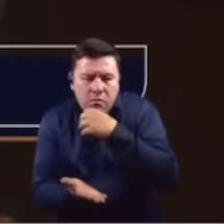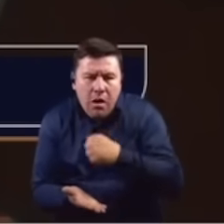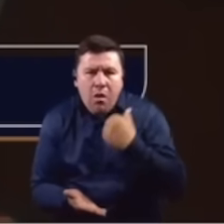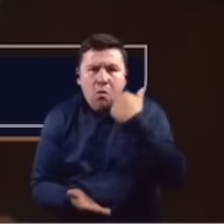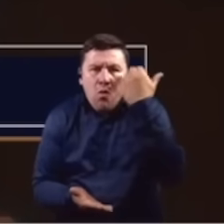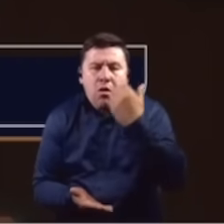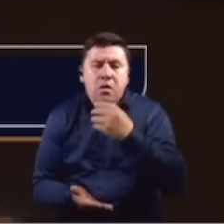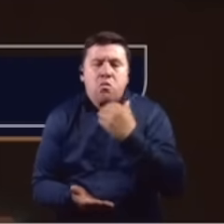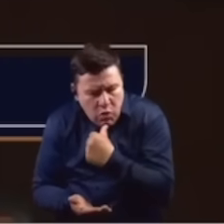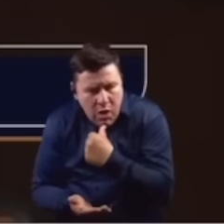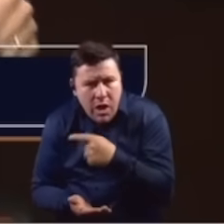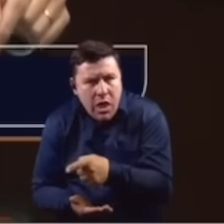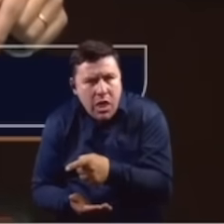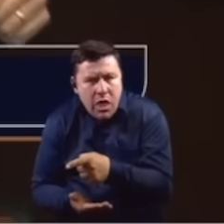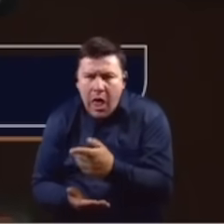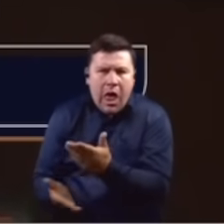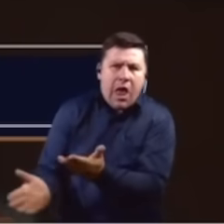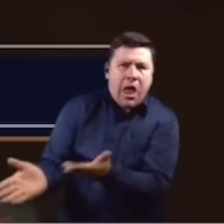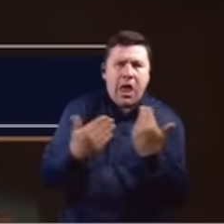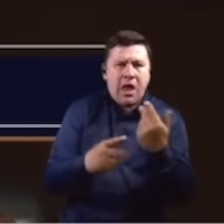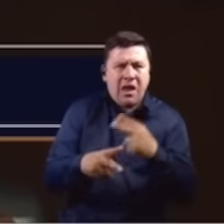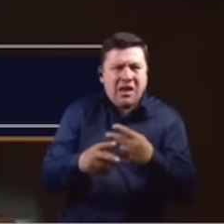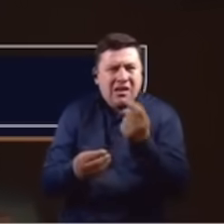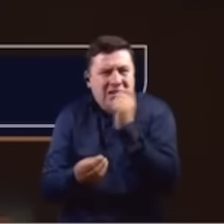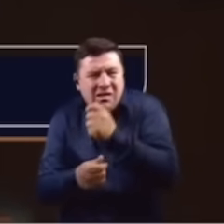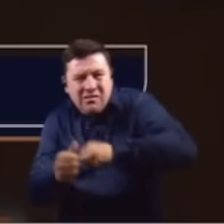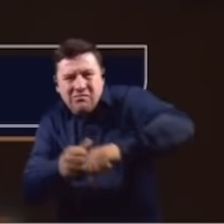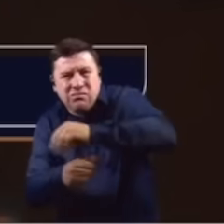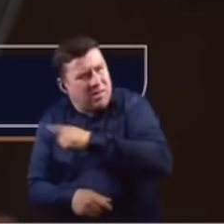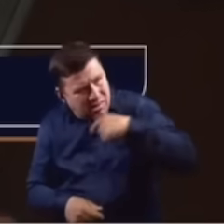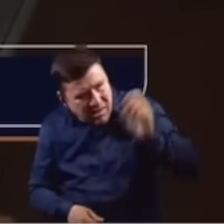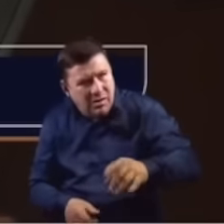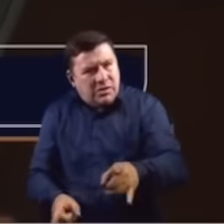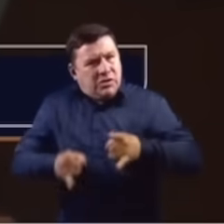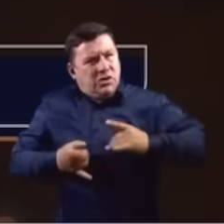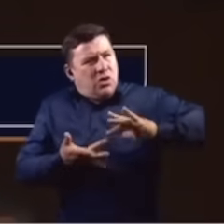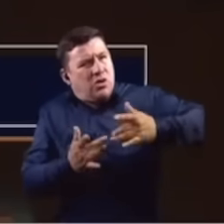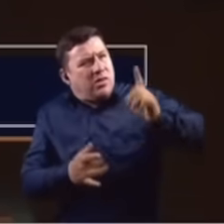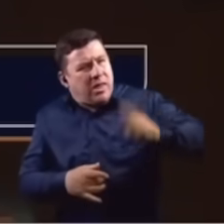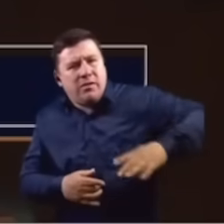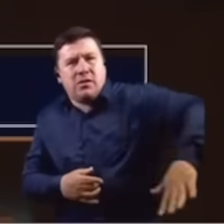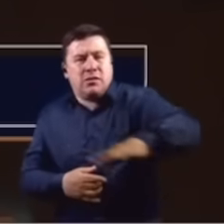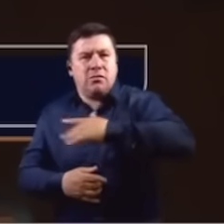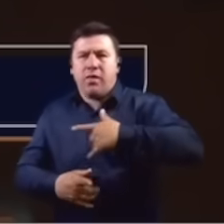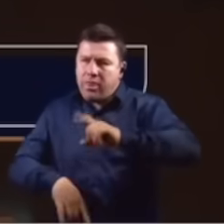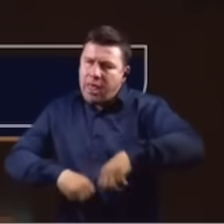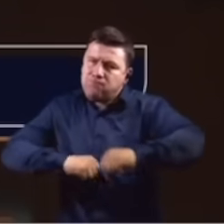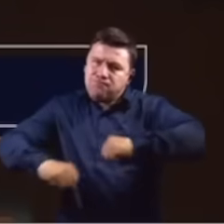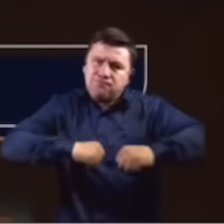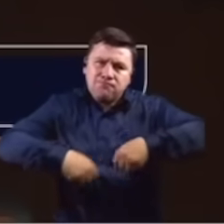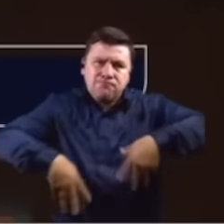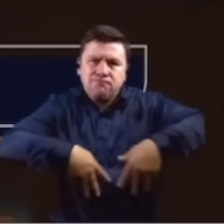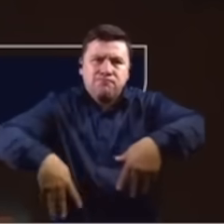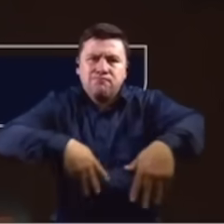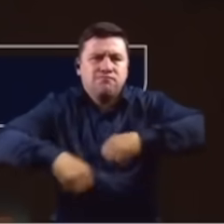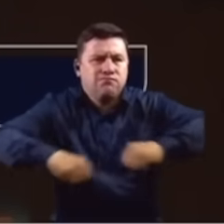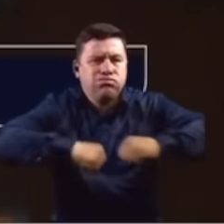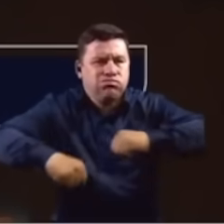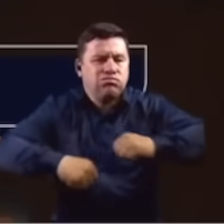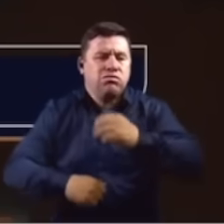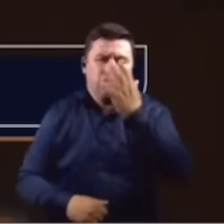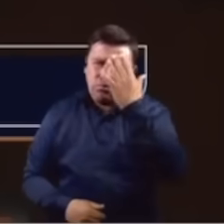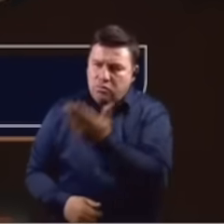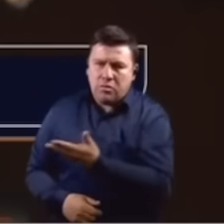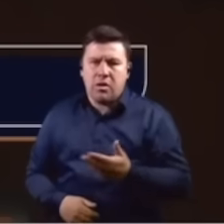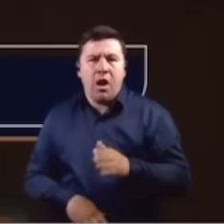mujeres abusadas sexualmente. Y este maltrato y esta explotación nos tiene que doler, pero además nos tiene que movilizar en contra de